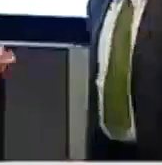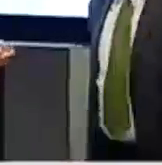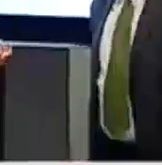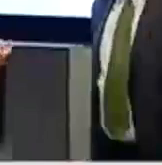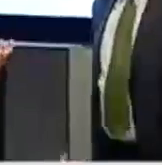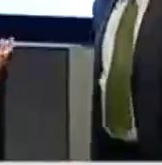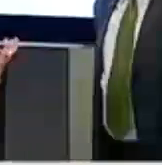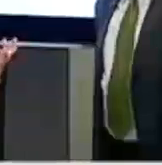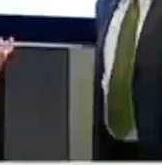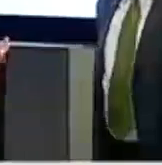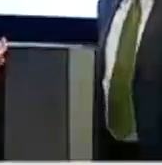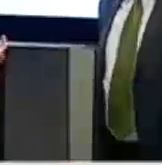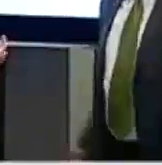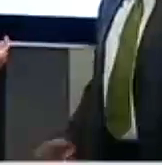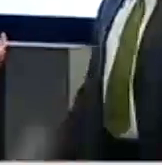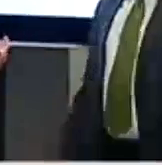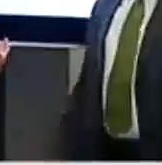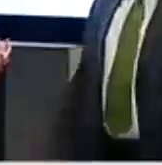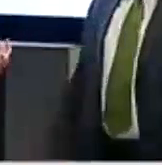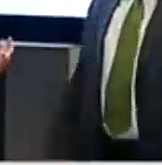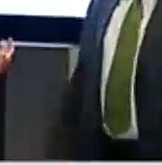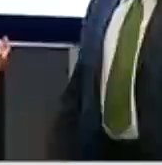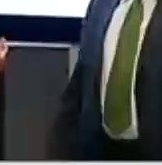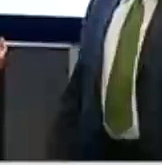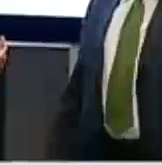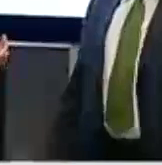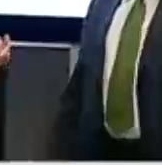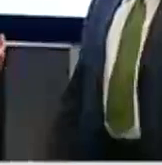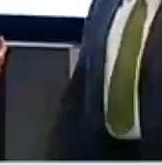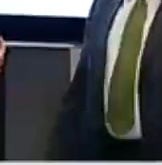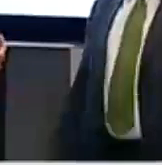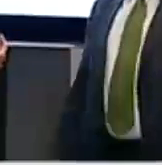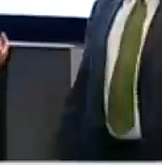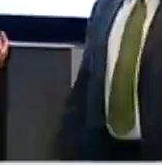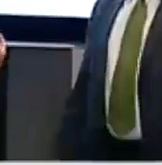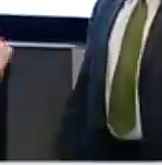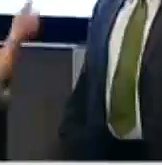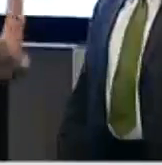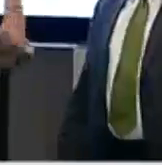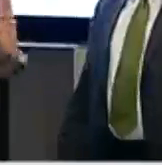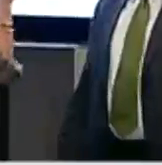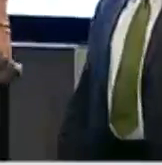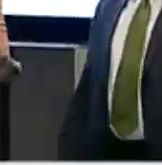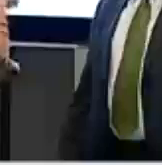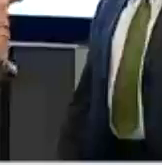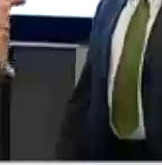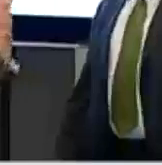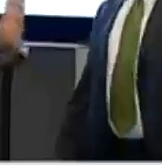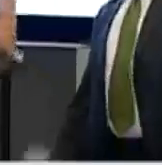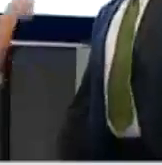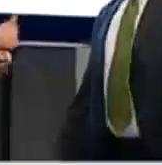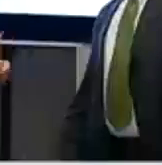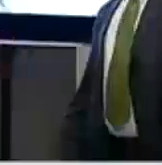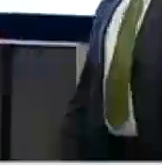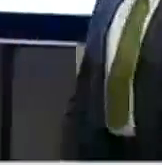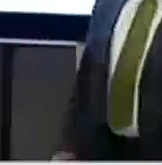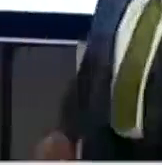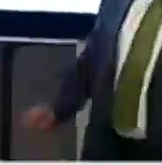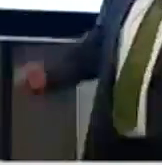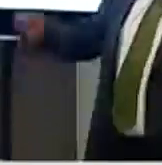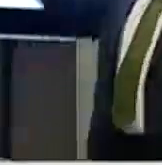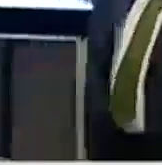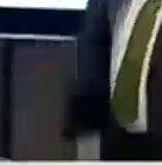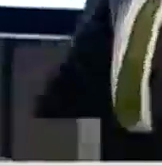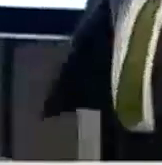días 25 y 26 de noviembre, por ello yo lo invito a que esté al pendiente de toda la programación del canal del Congreso y así usted pueda